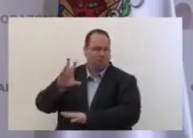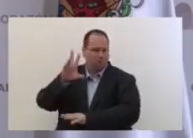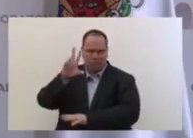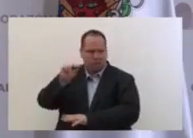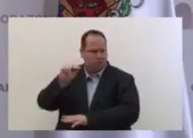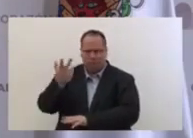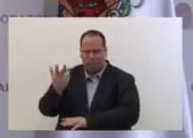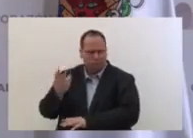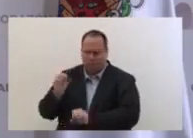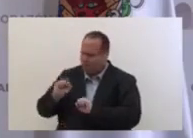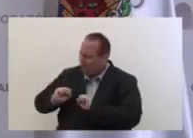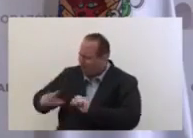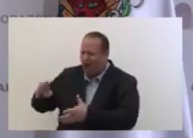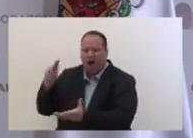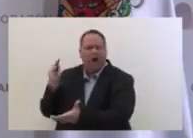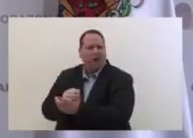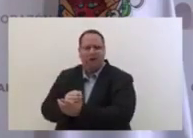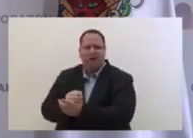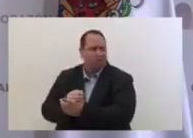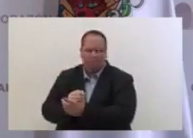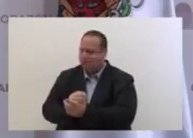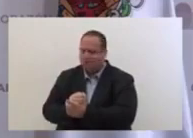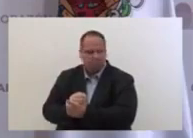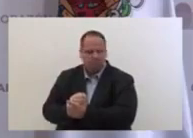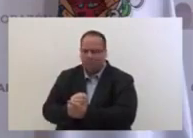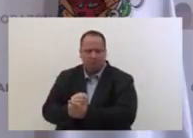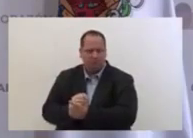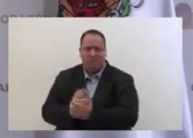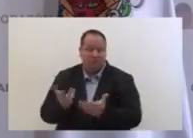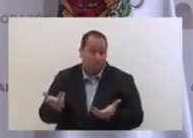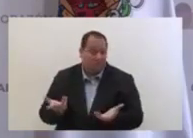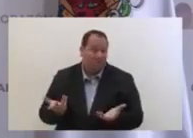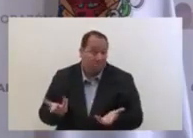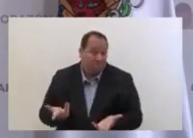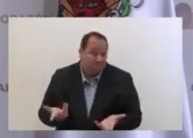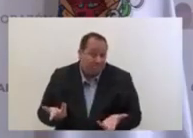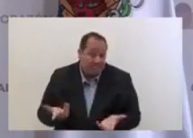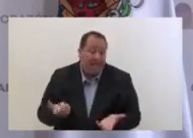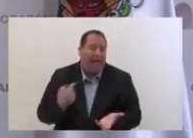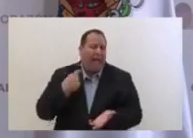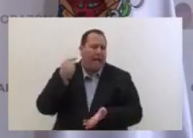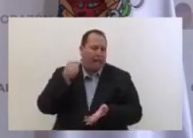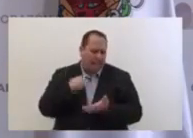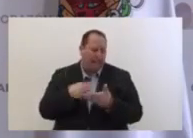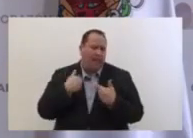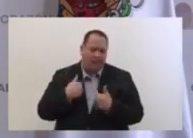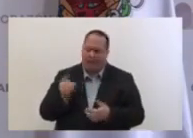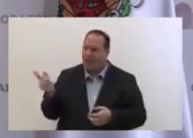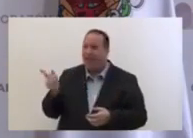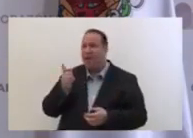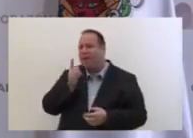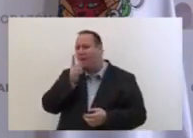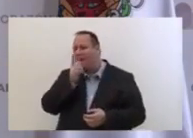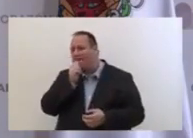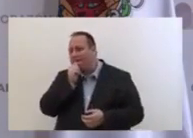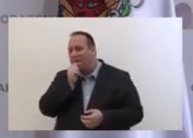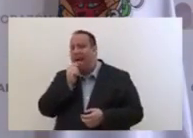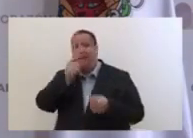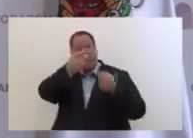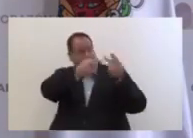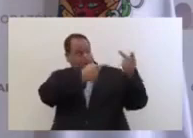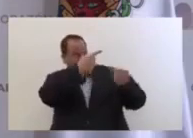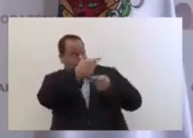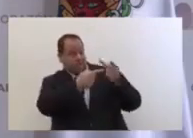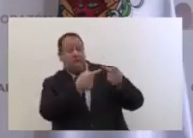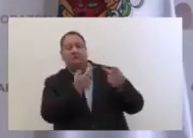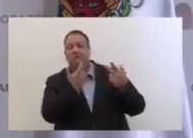no va a haber impunidad, ya... incluso pues creo que entiendo que el fiscal ha hecho algunos interrogatorios